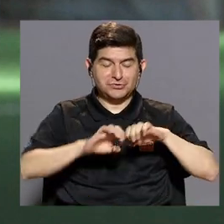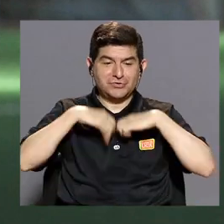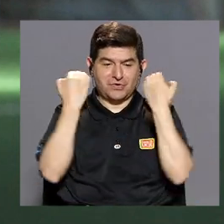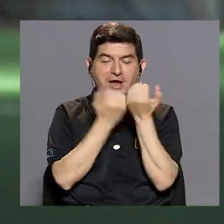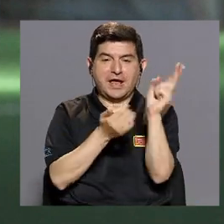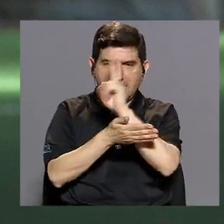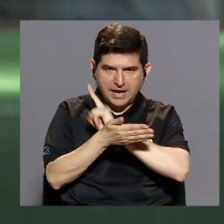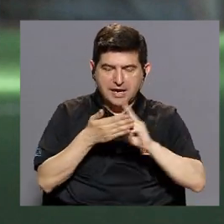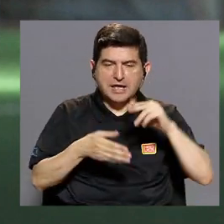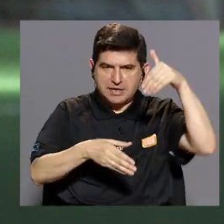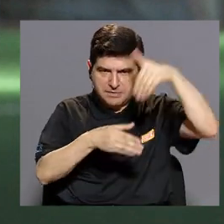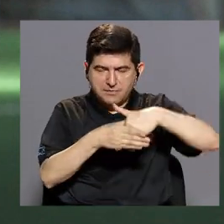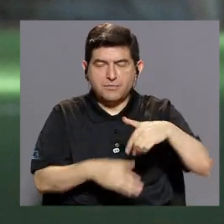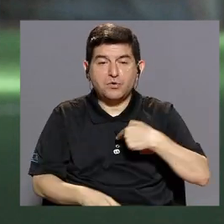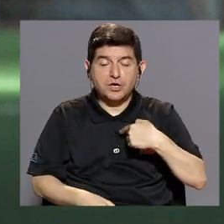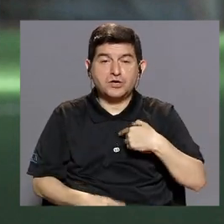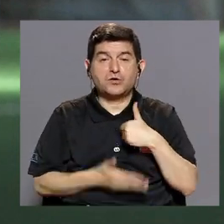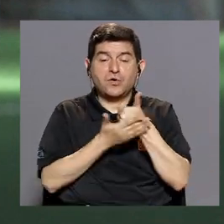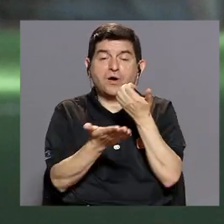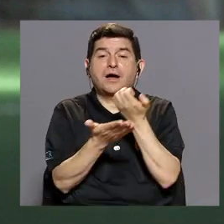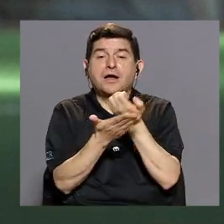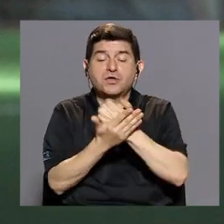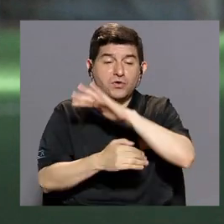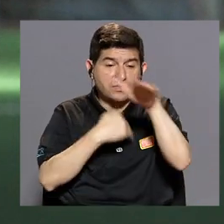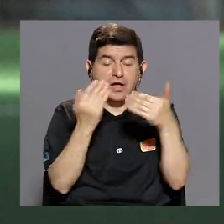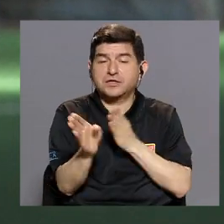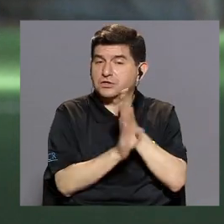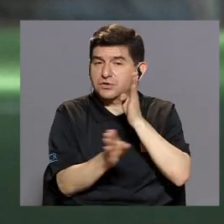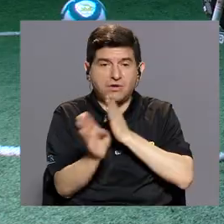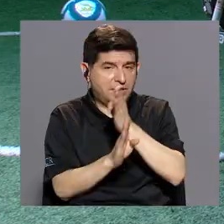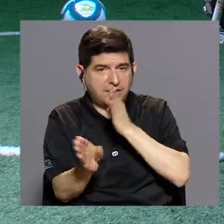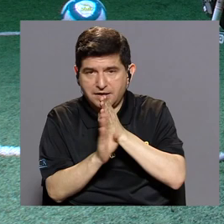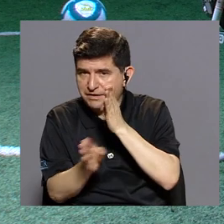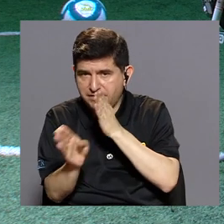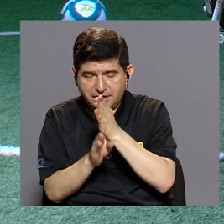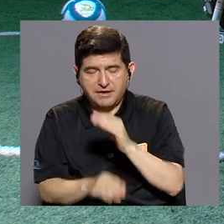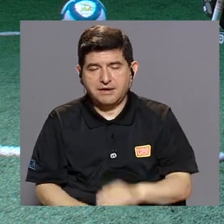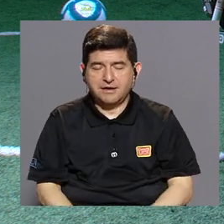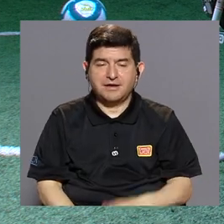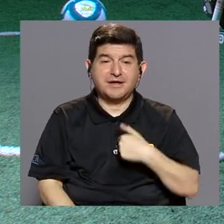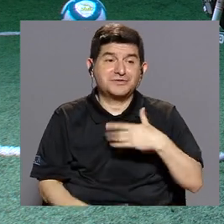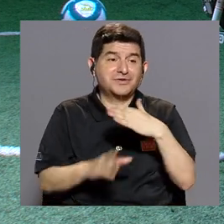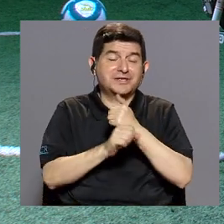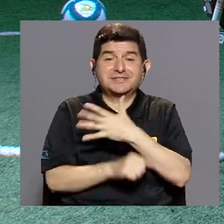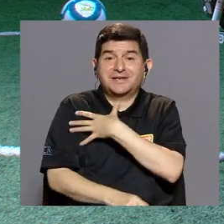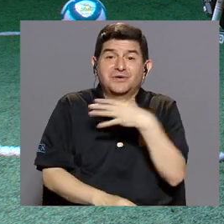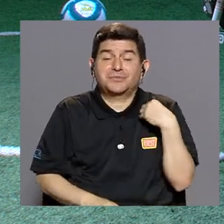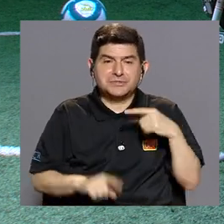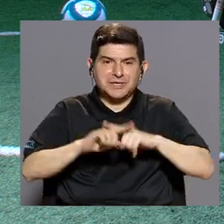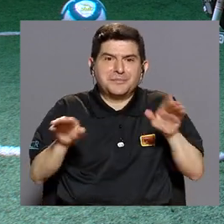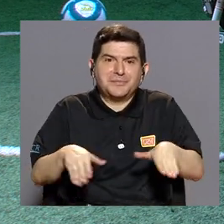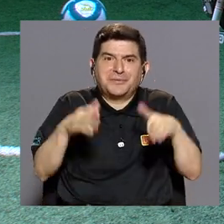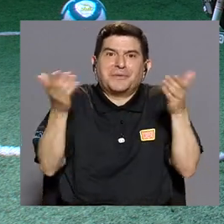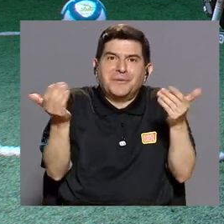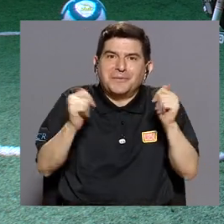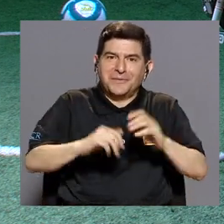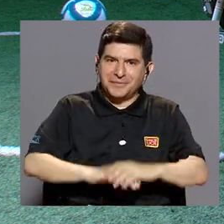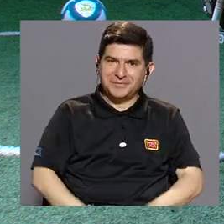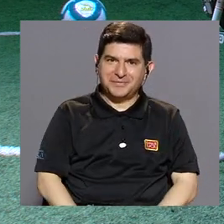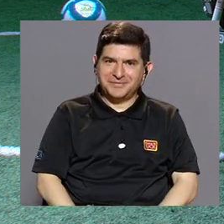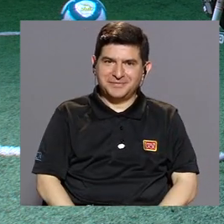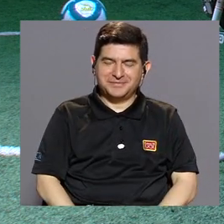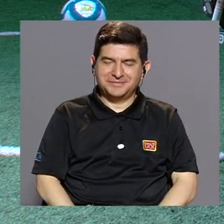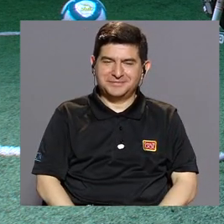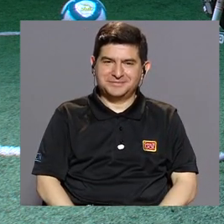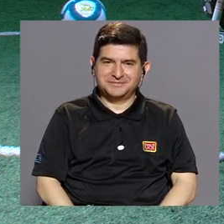la U y tuve la posibilidad de ser beca toda mi carrera, haciendo lo que más me gustaba. Yo decía, ¿pero cómo, verdad?